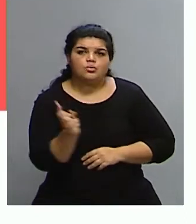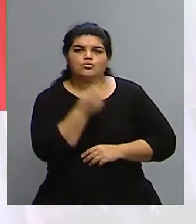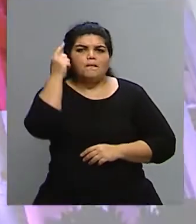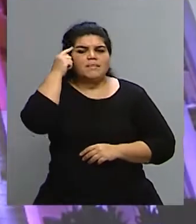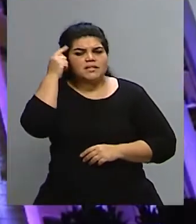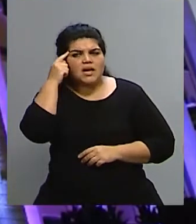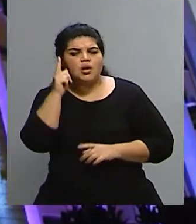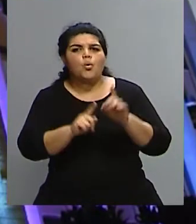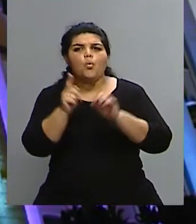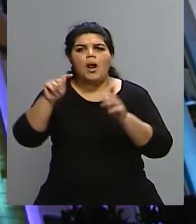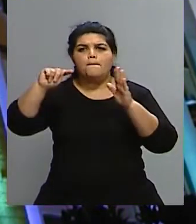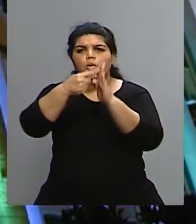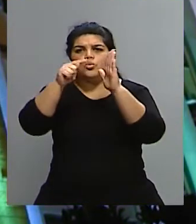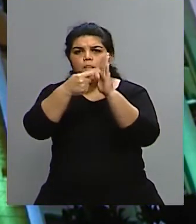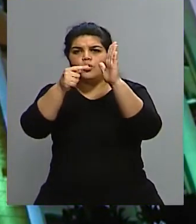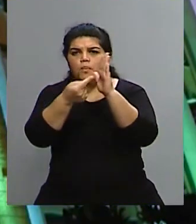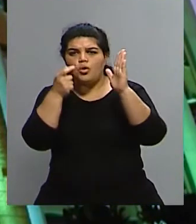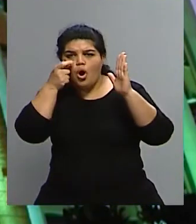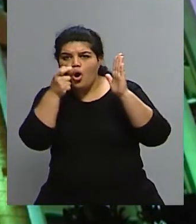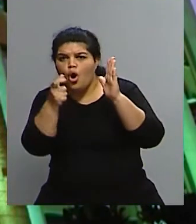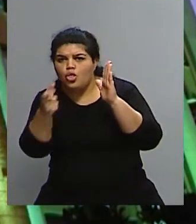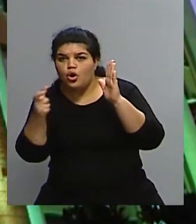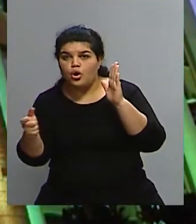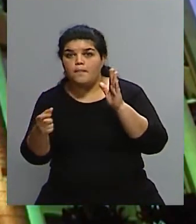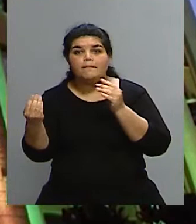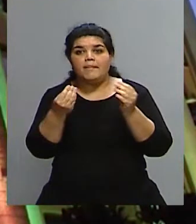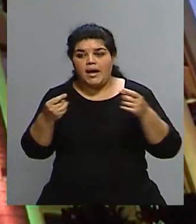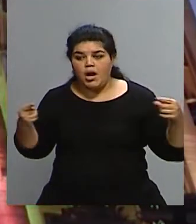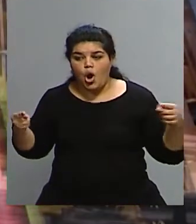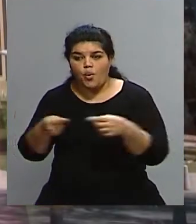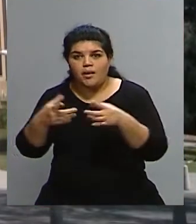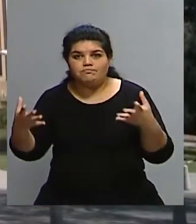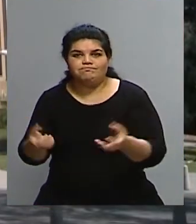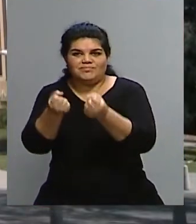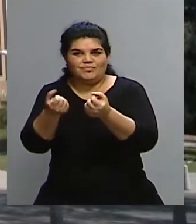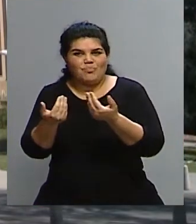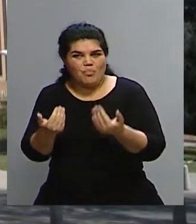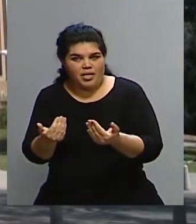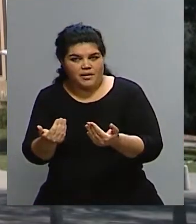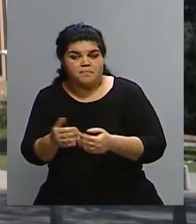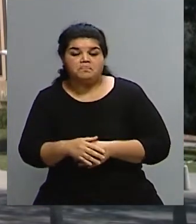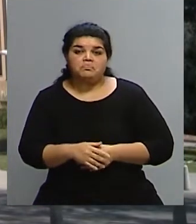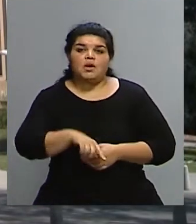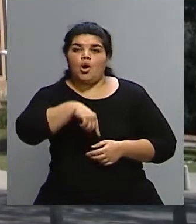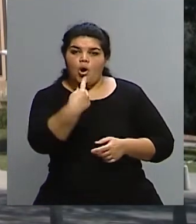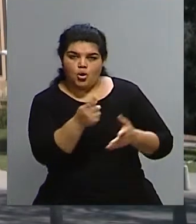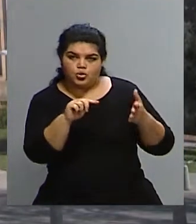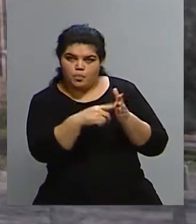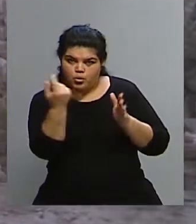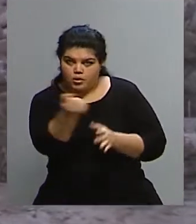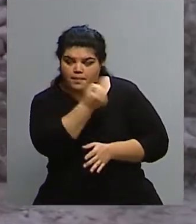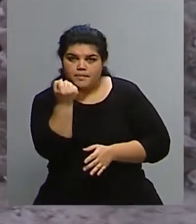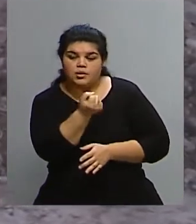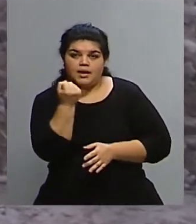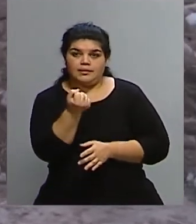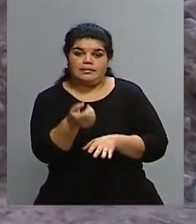puntos de control para lograr que ese objetivo se cumpla, ese programa se cumpla. Y también otro de los componentes muy importantes antes del